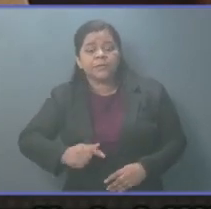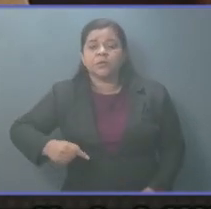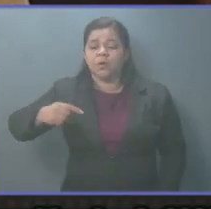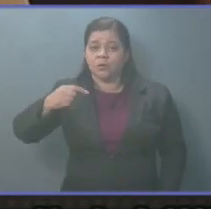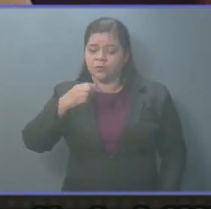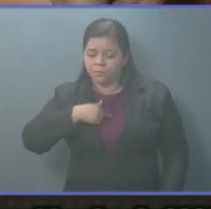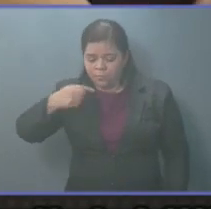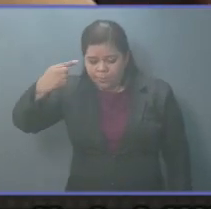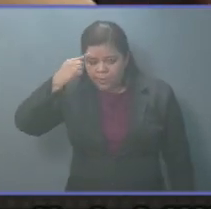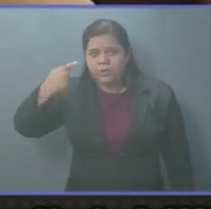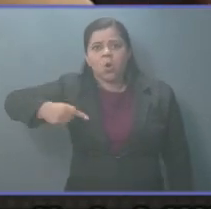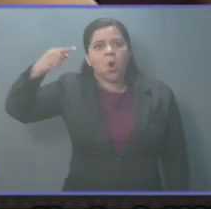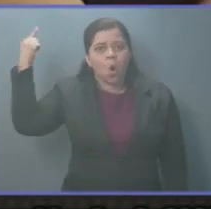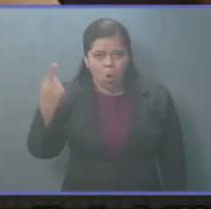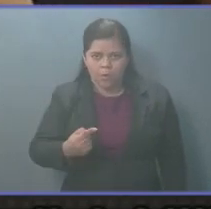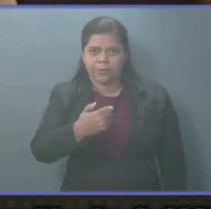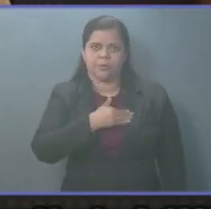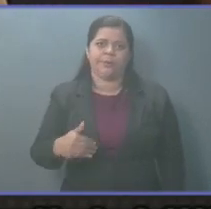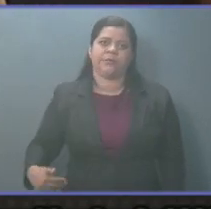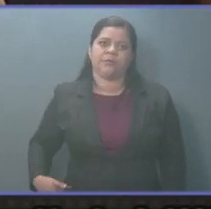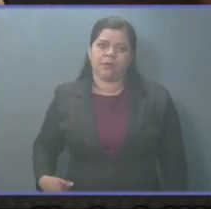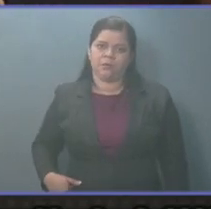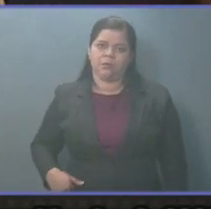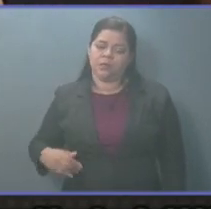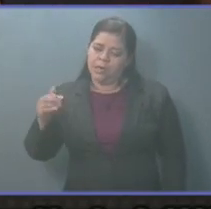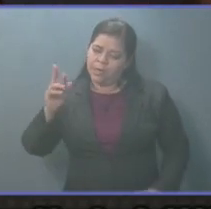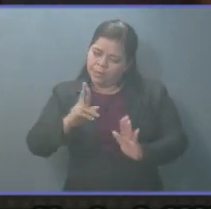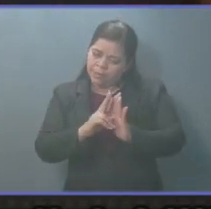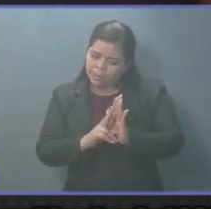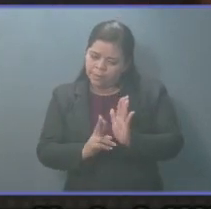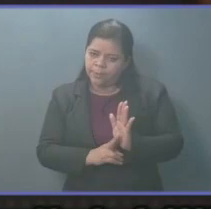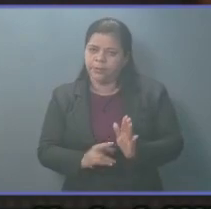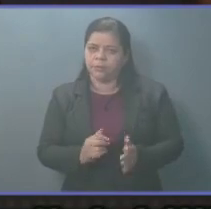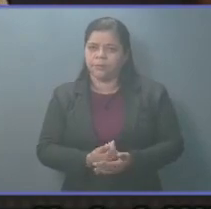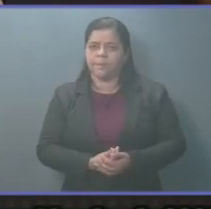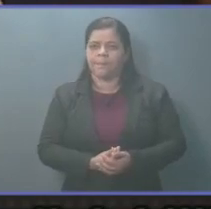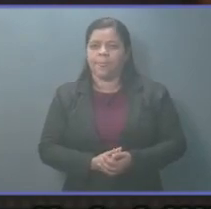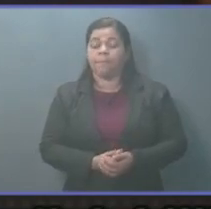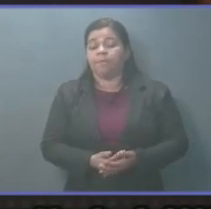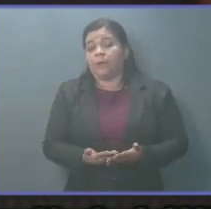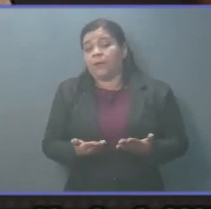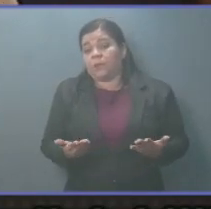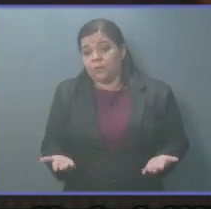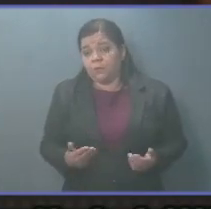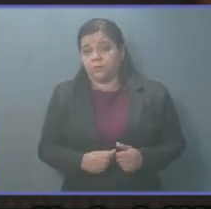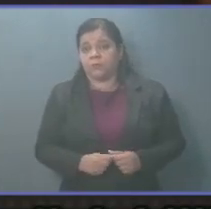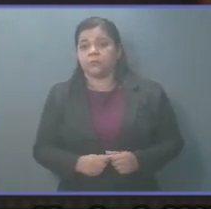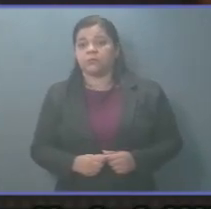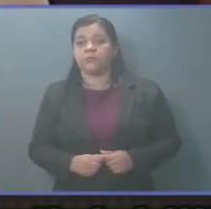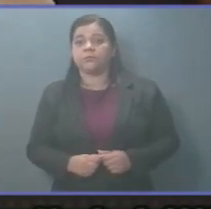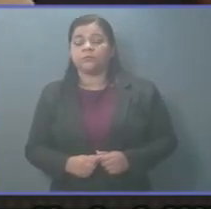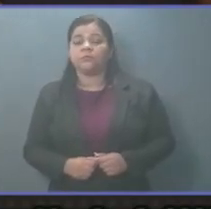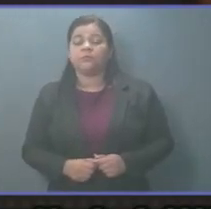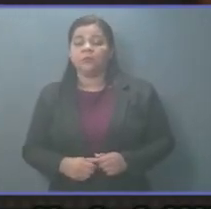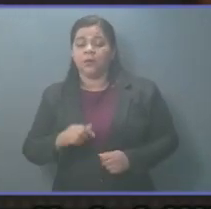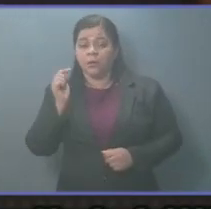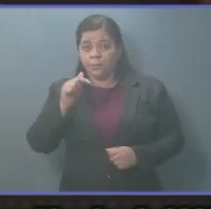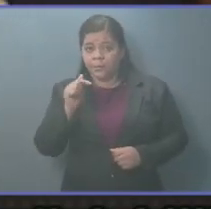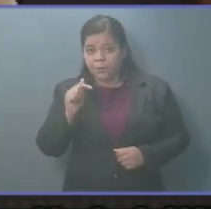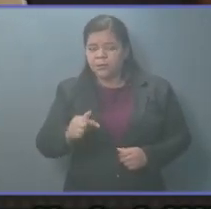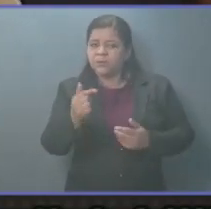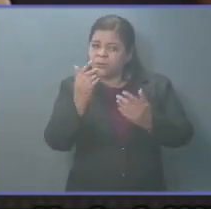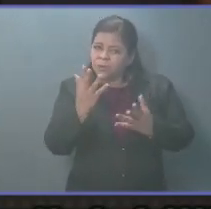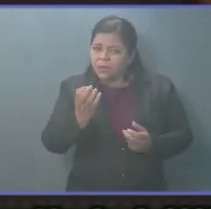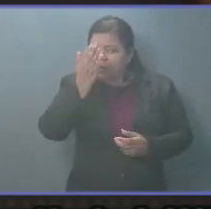orden, porque eso lo establece este reglamento. Así que, de nuevo, el nombre de la persona